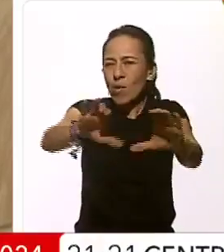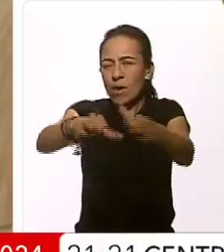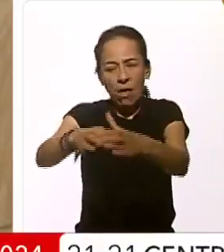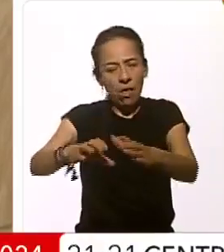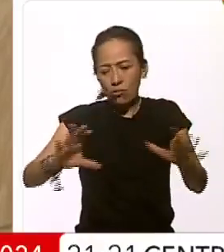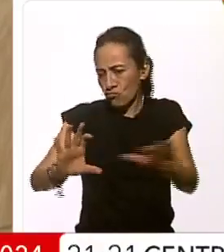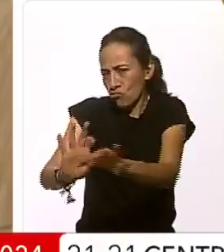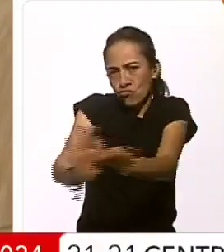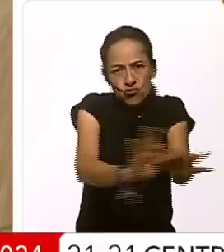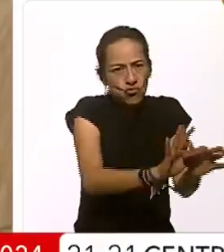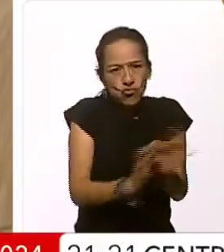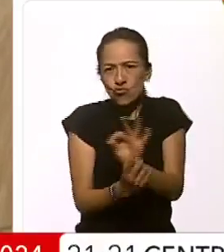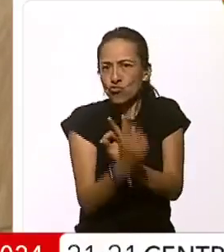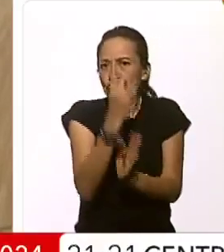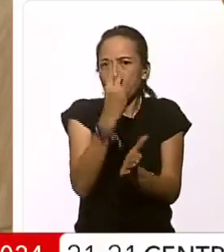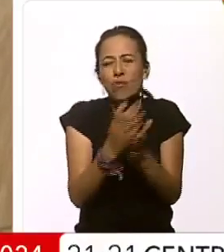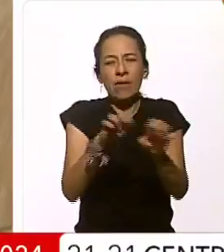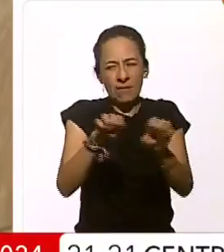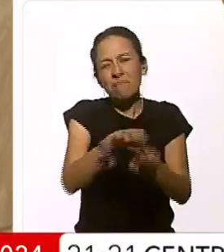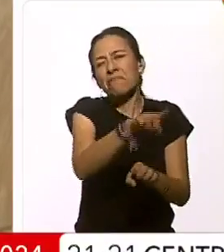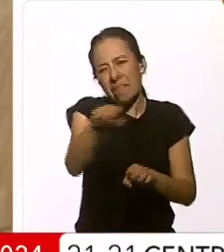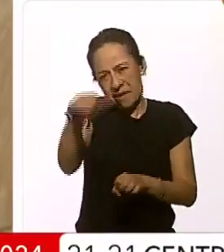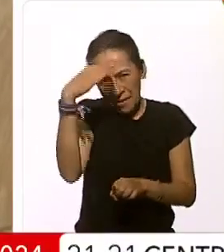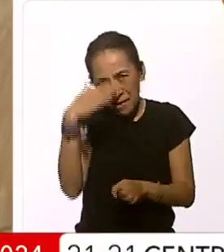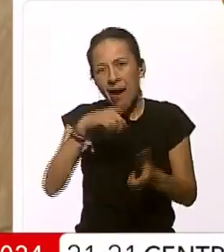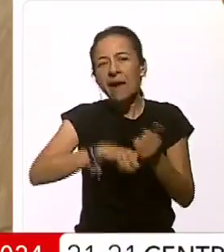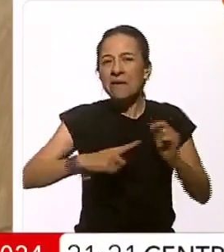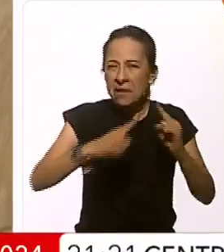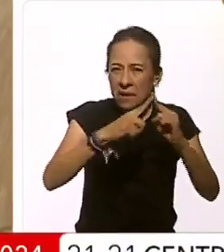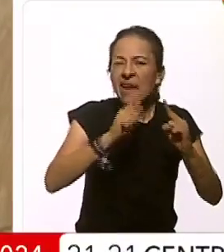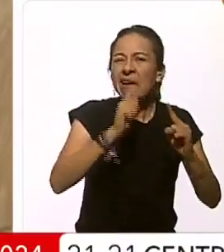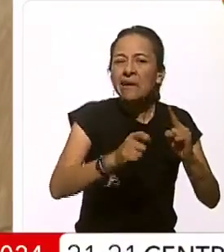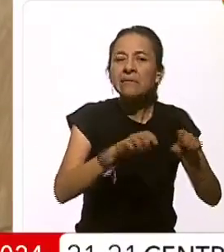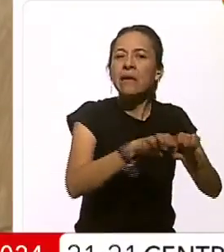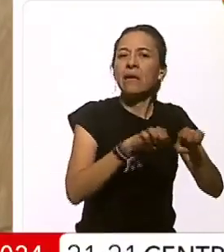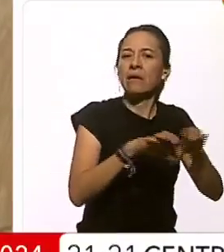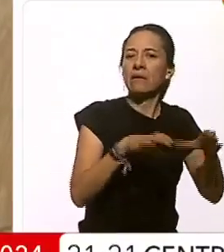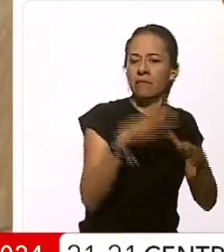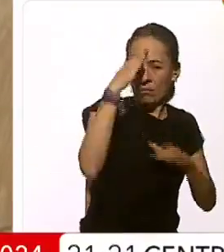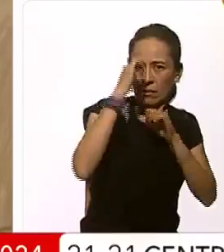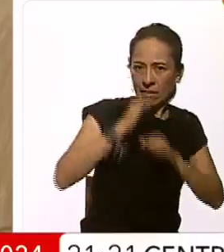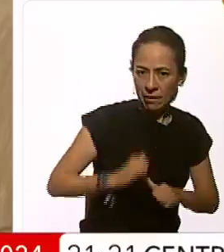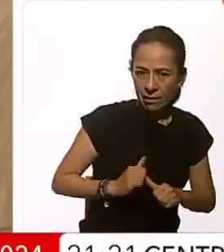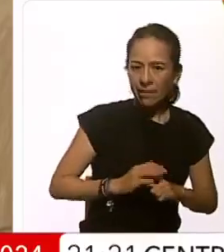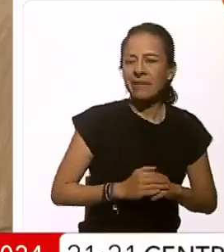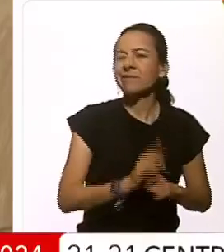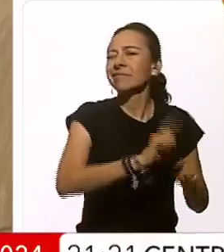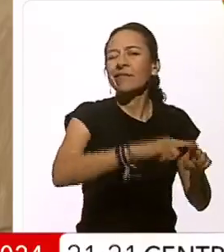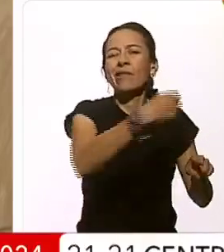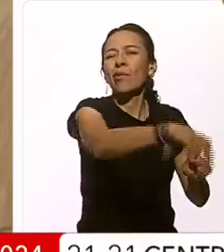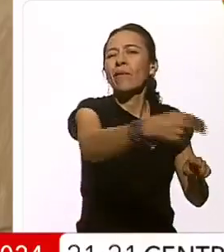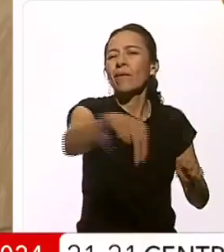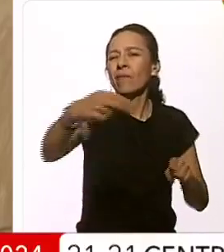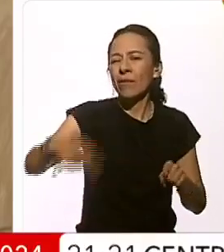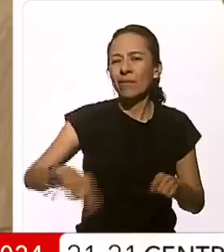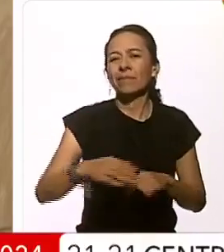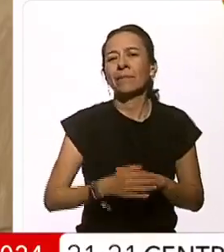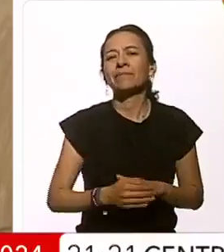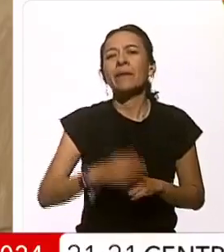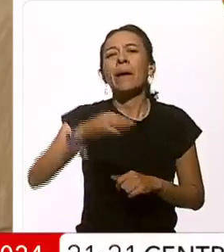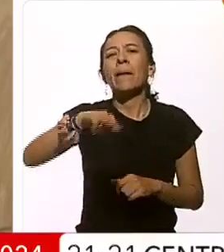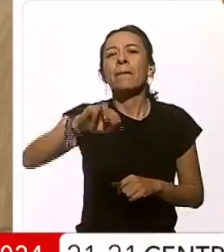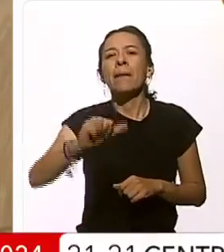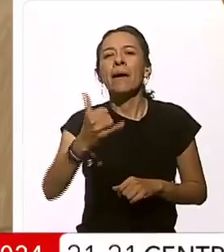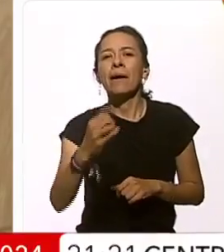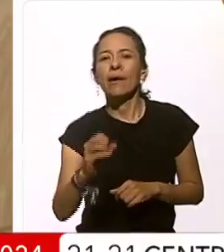en los templos hay esta organización de mayordomías, fiscalías, shuanas, se llaman diferentes en cada